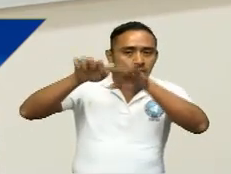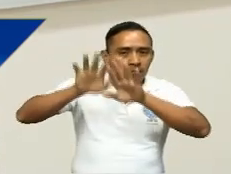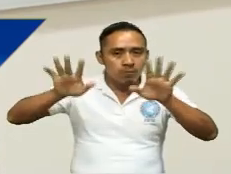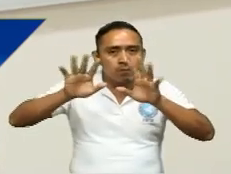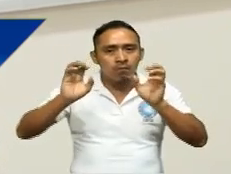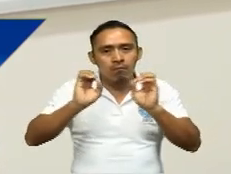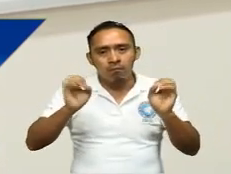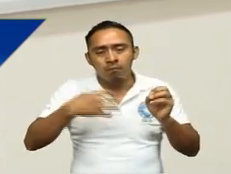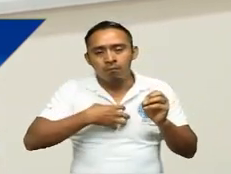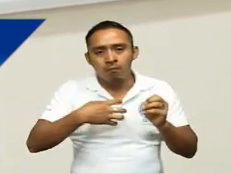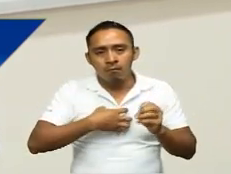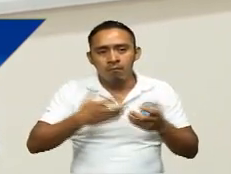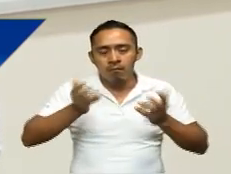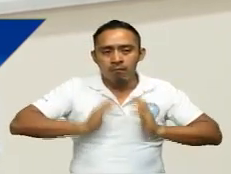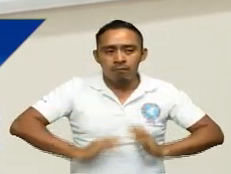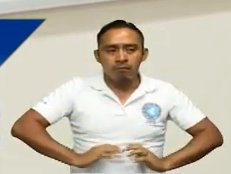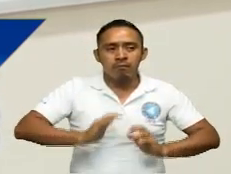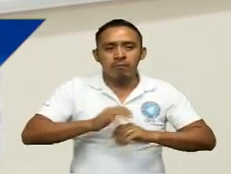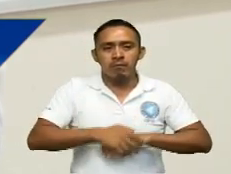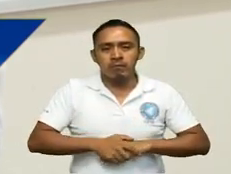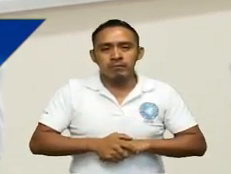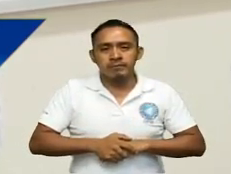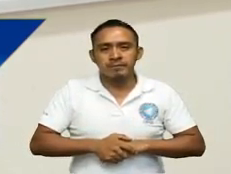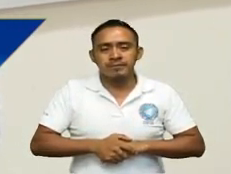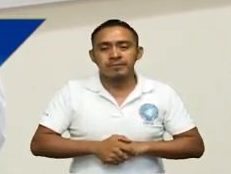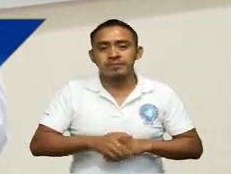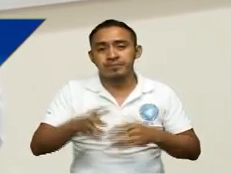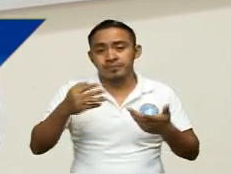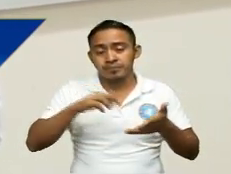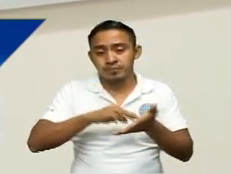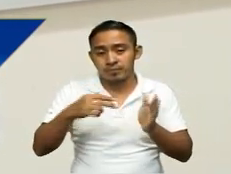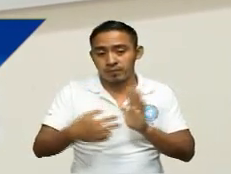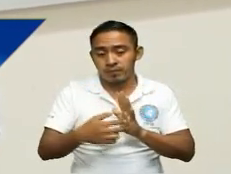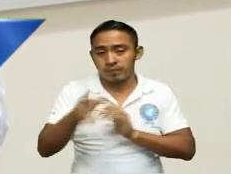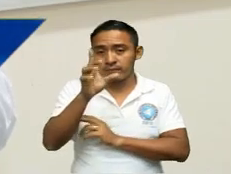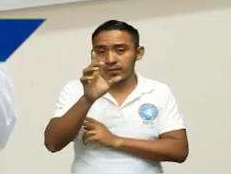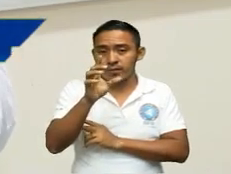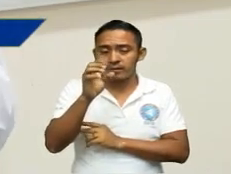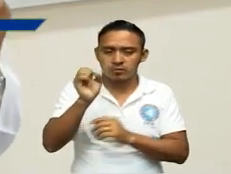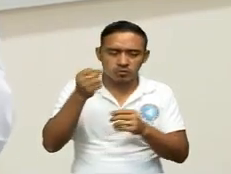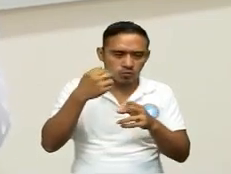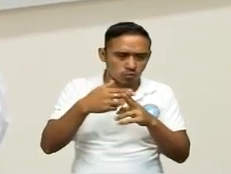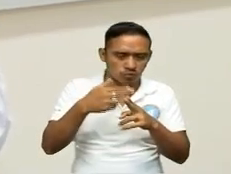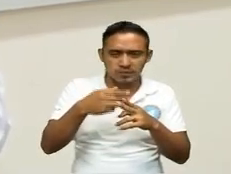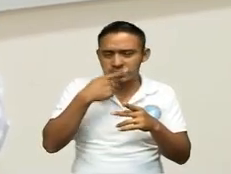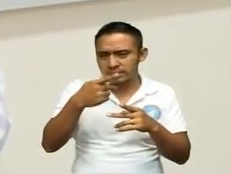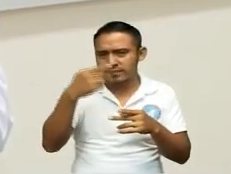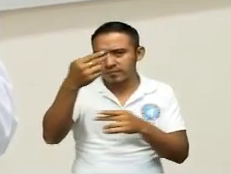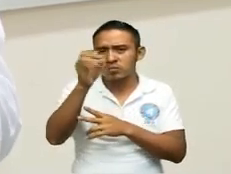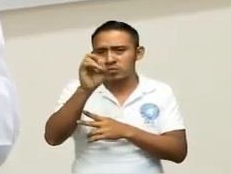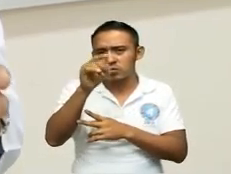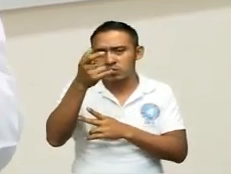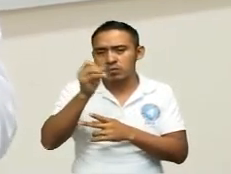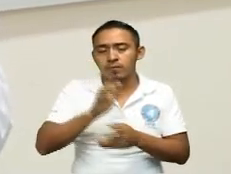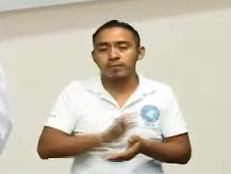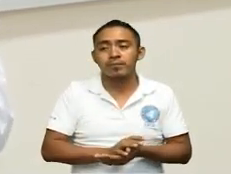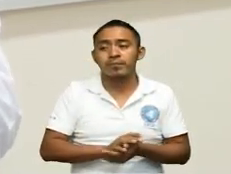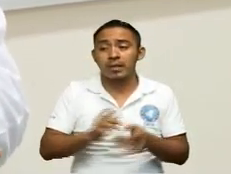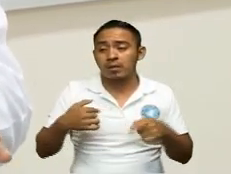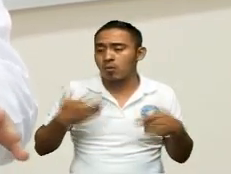flora normal de la piel. Y hablar de micosis superficiales es un tema bien extenso, ¿ya? Tratando de